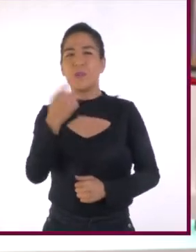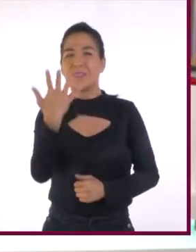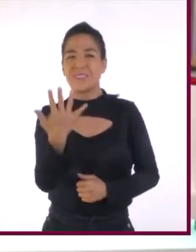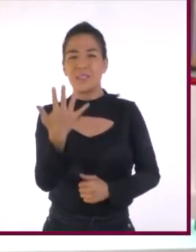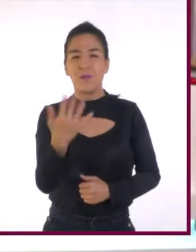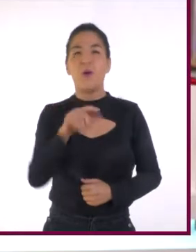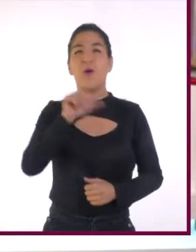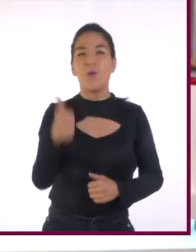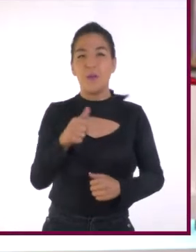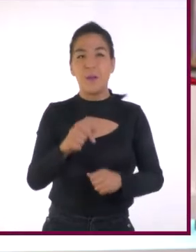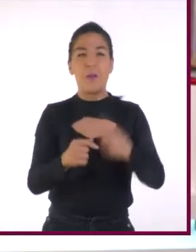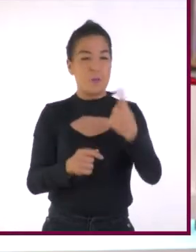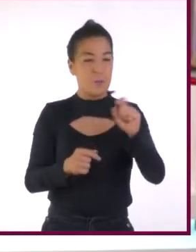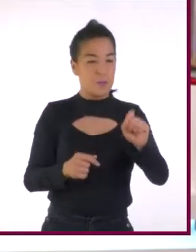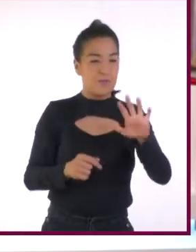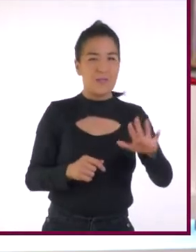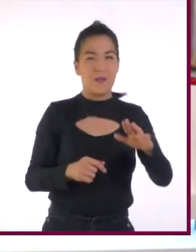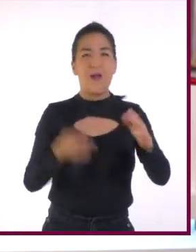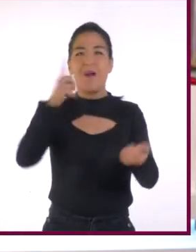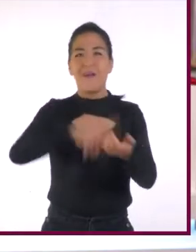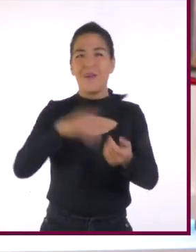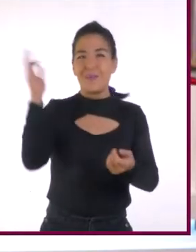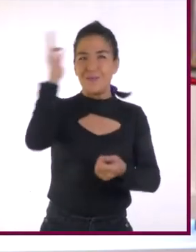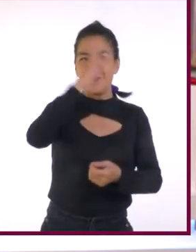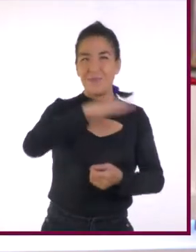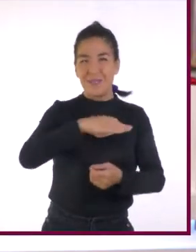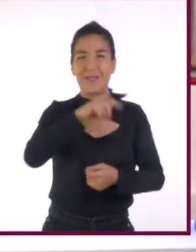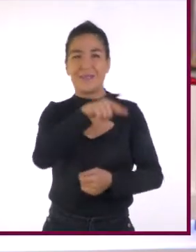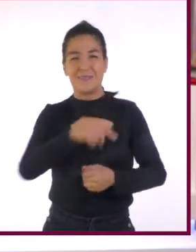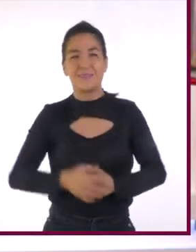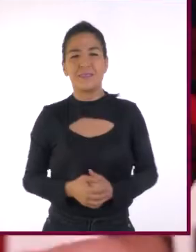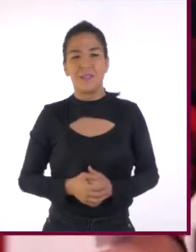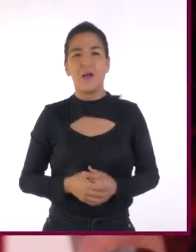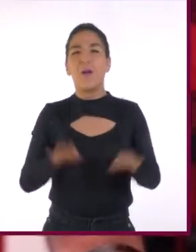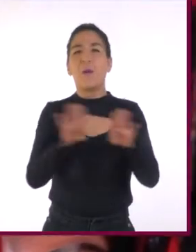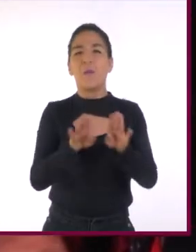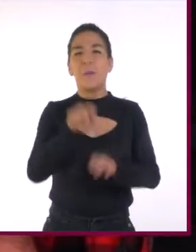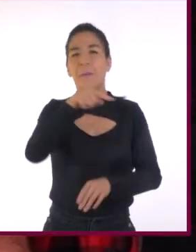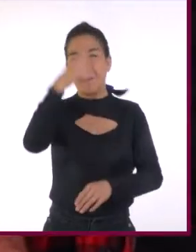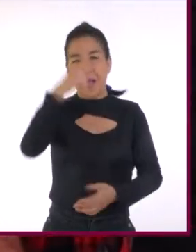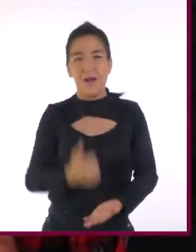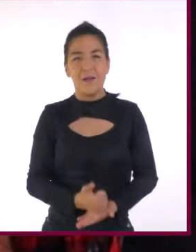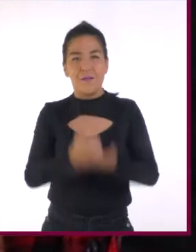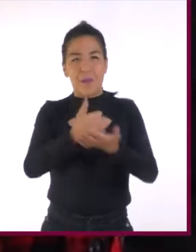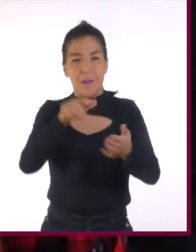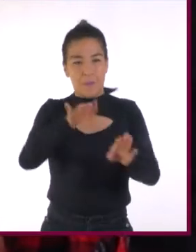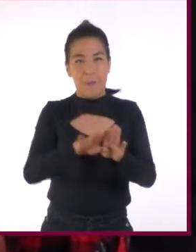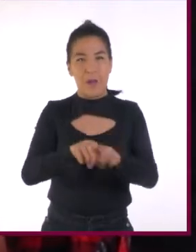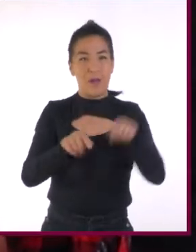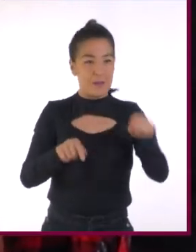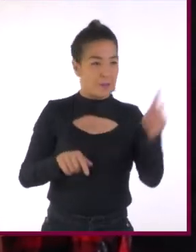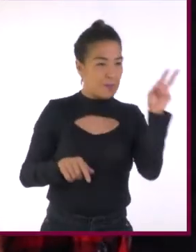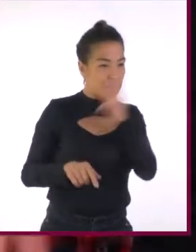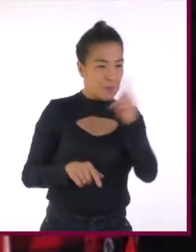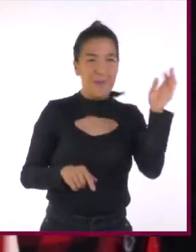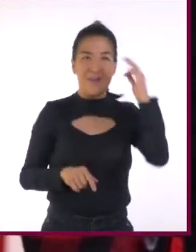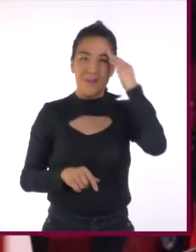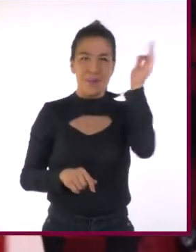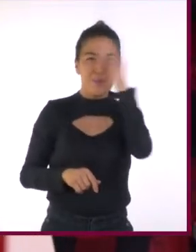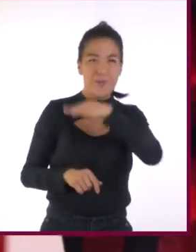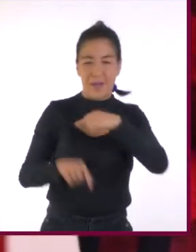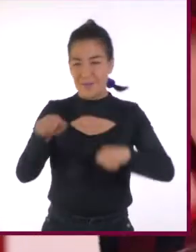un medio del libro está sobre la mesa y otro medio está suspendido. Su centro de masa le permite sostenerse aunque una